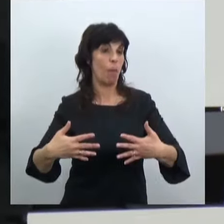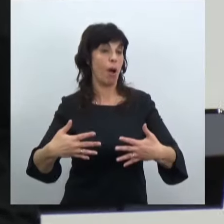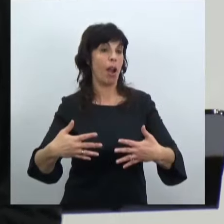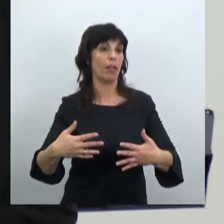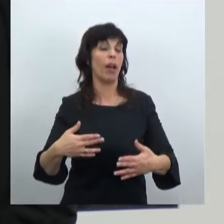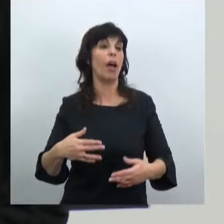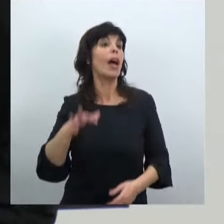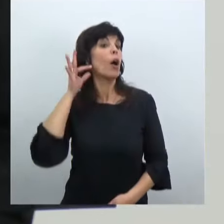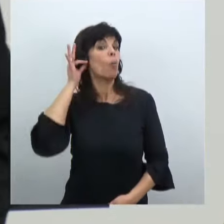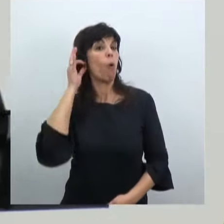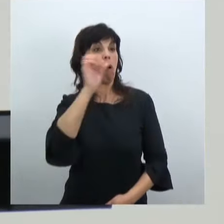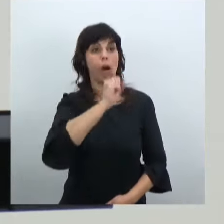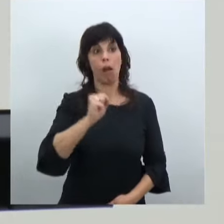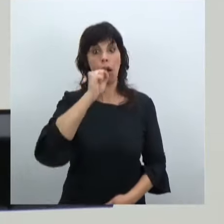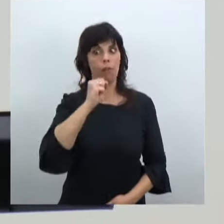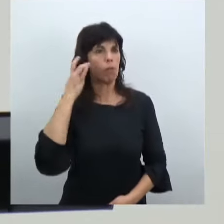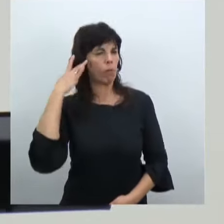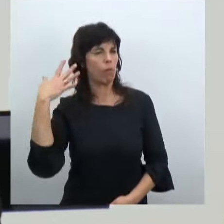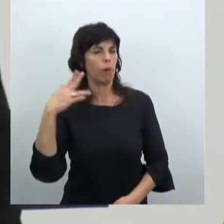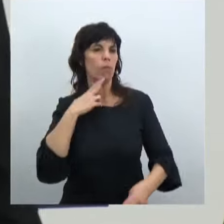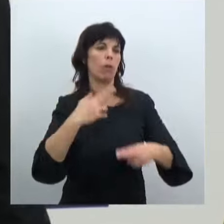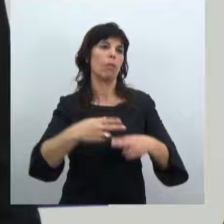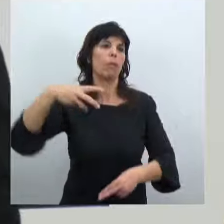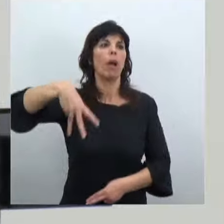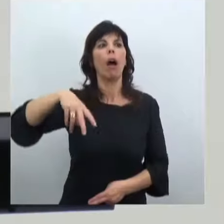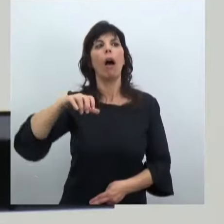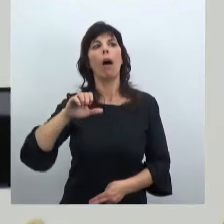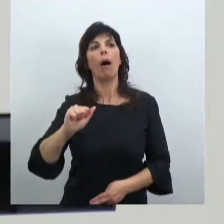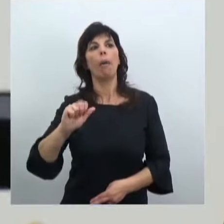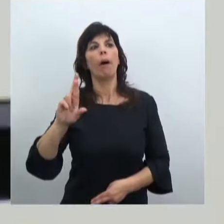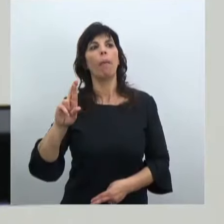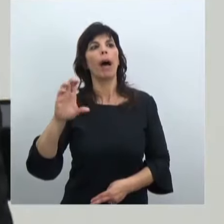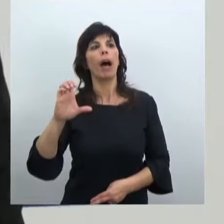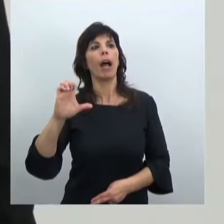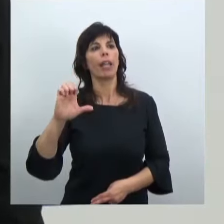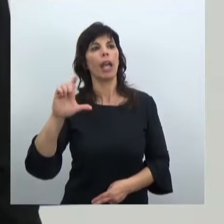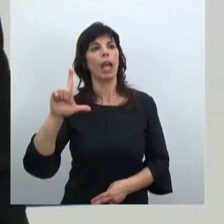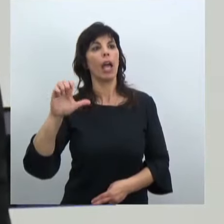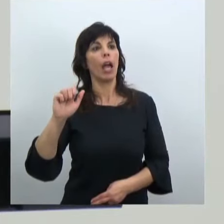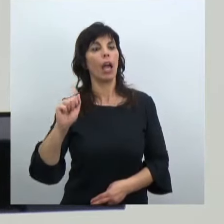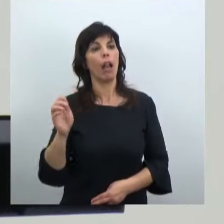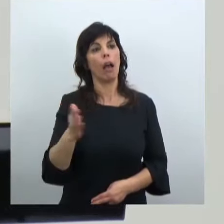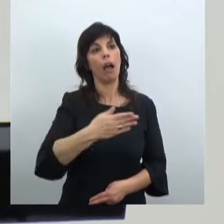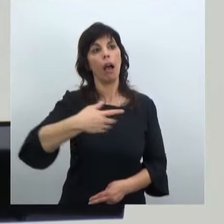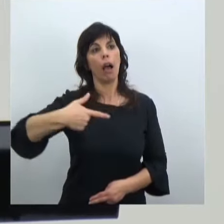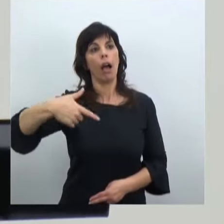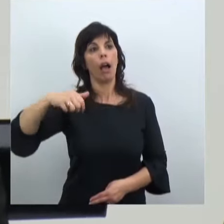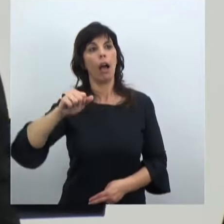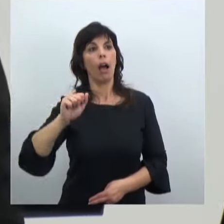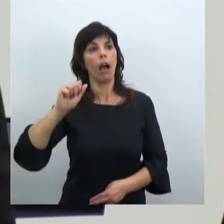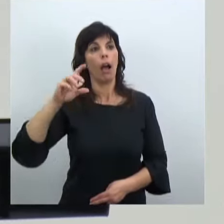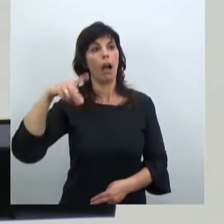Estará por la mañana y por la tarde. Hacemos un concierto, entrada gratuita, como siempre en Pasión por Cristo.